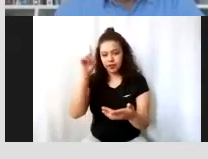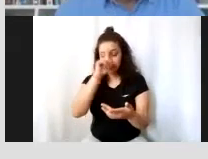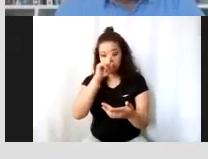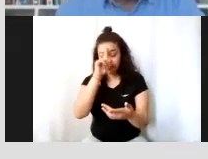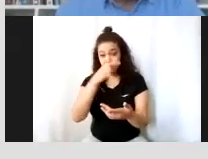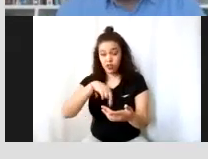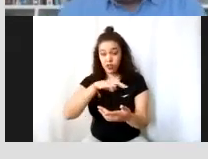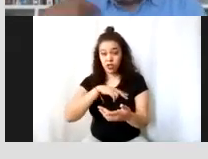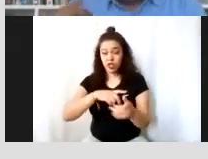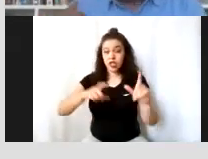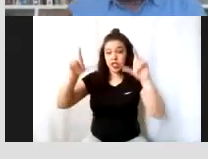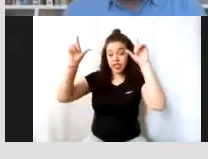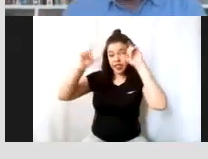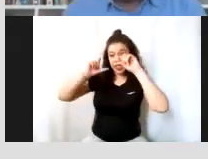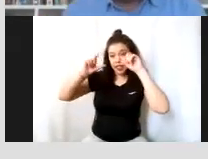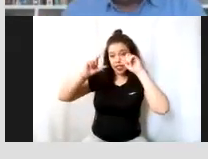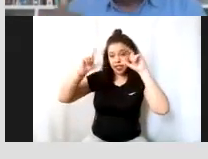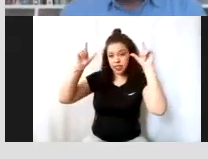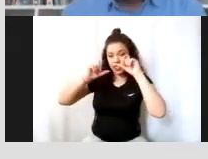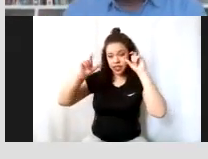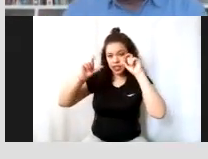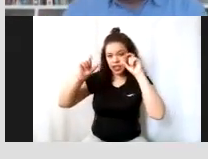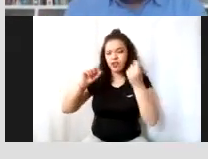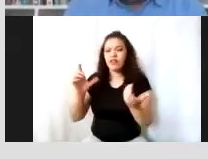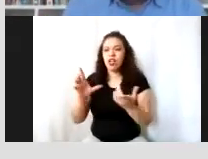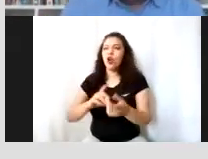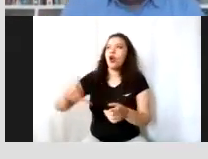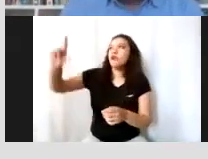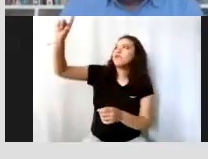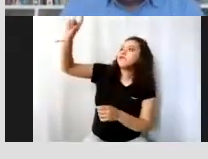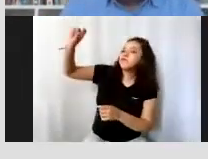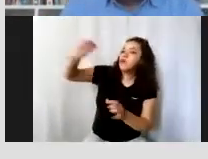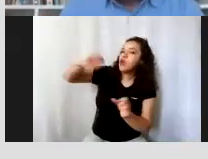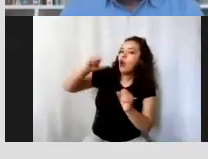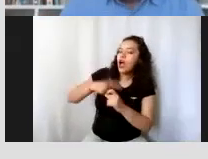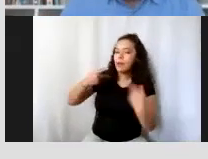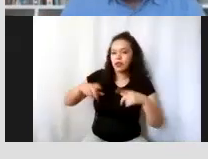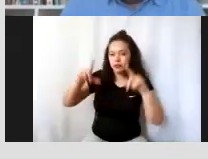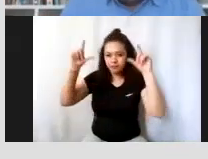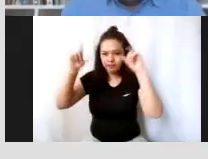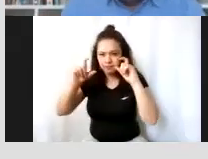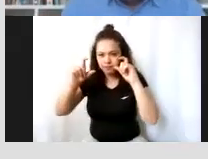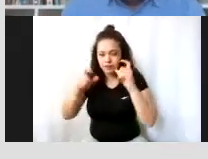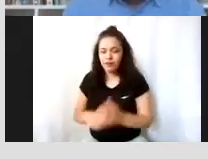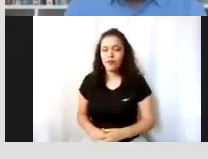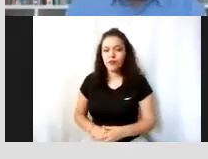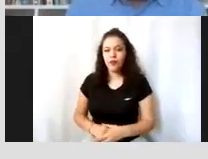tomaran selfies o cuando nosotros nos tomáramos selfies o cuando alguien nos tomara una fotografía, no